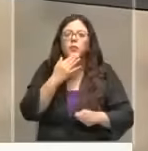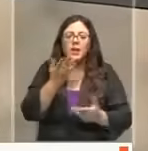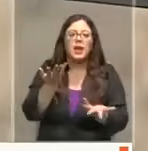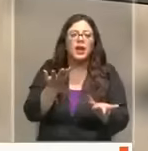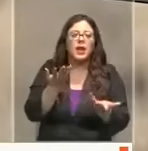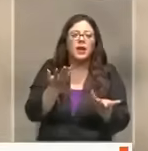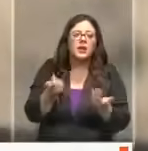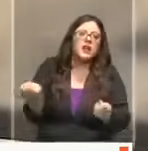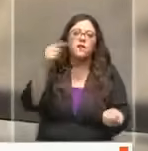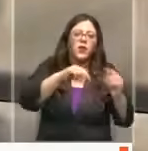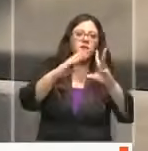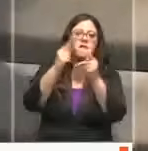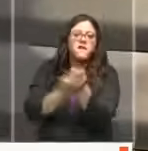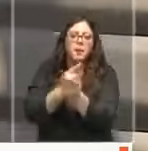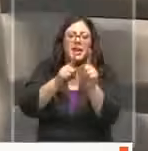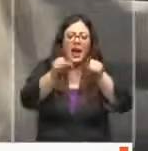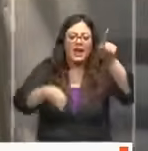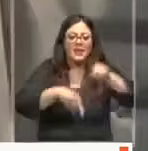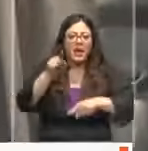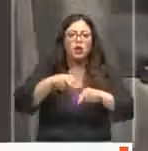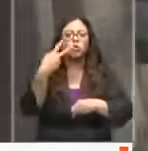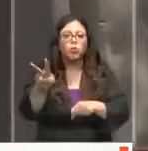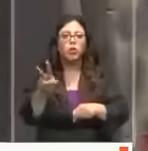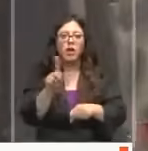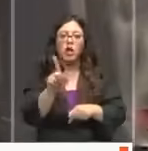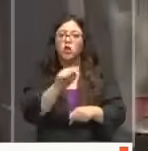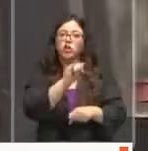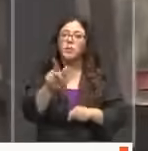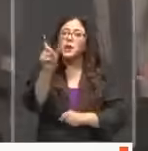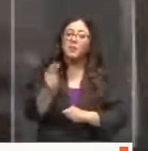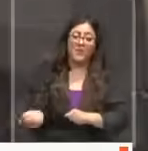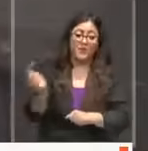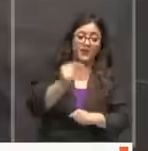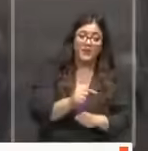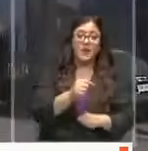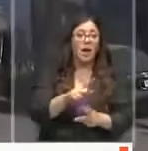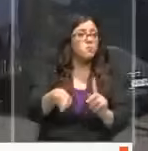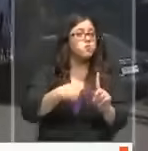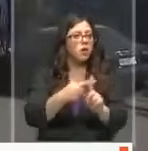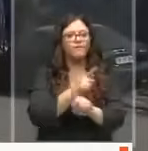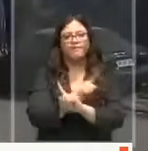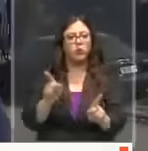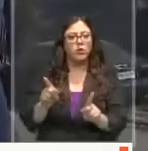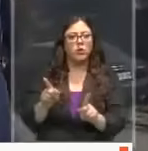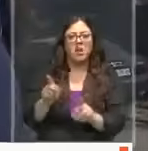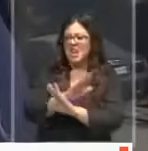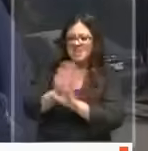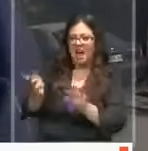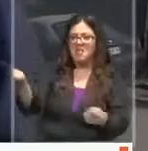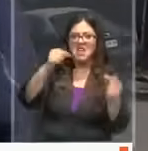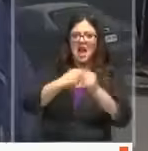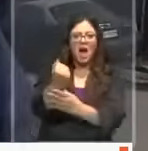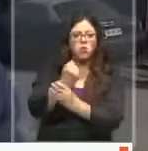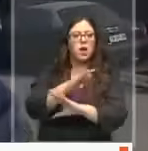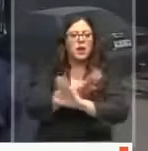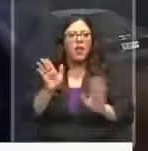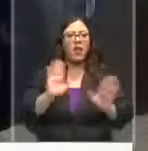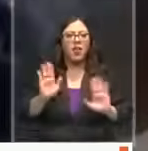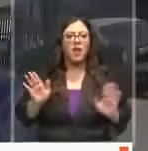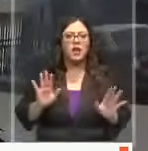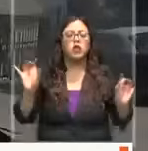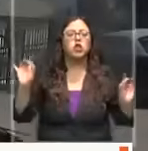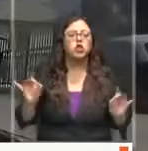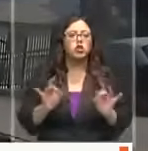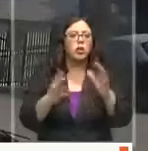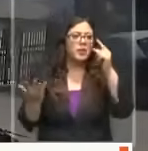las familias a sus terrenos, y no siempre quien llega va con las mejores intenciones. No ha venido nadie a ayudar, nada, nada. Solamente han